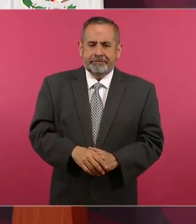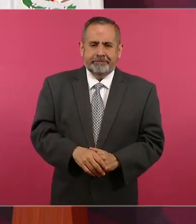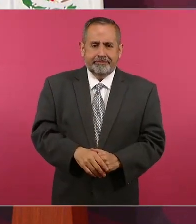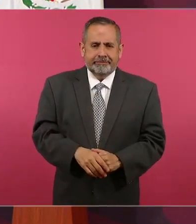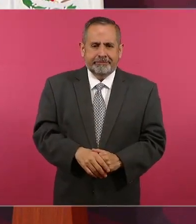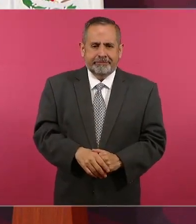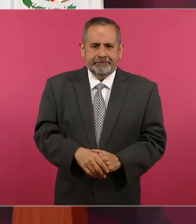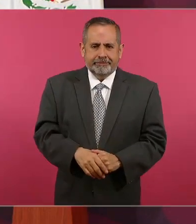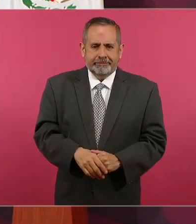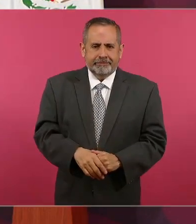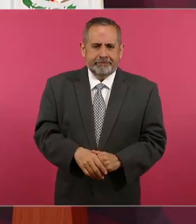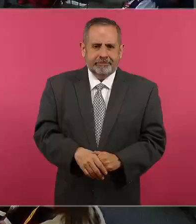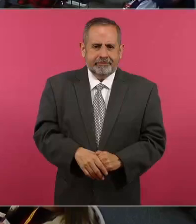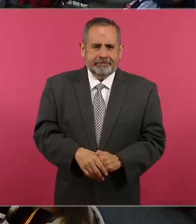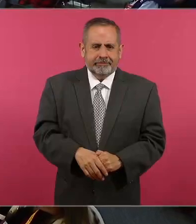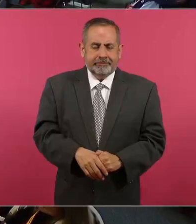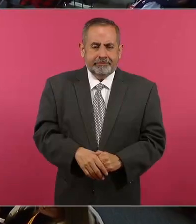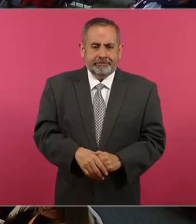Sí.